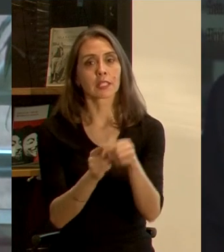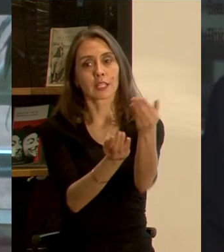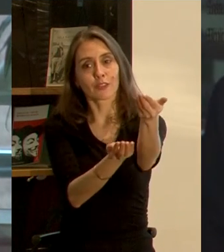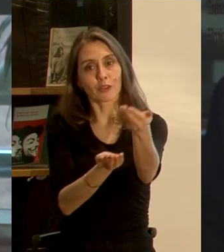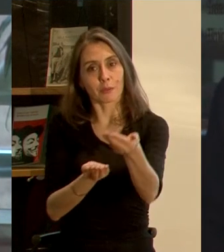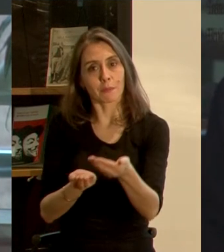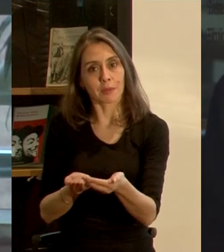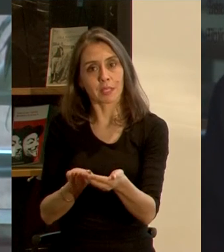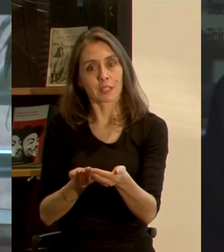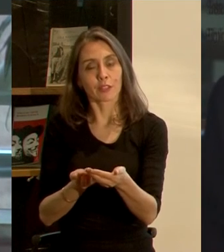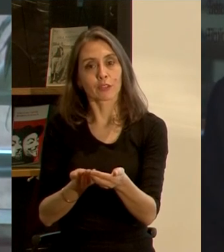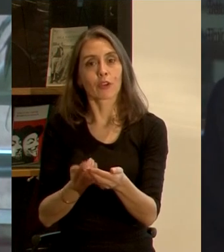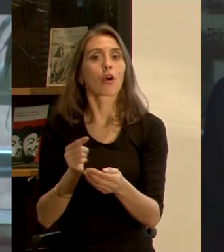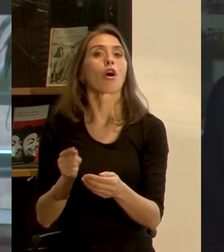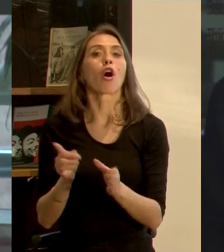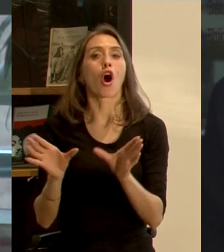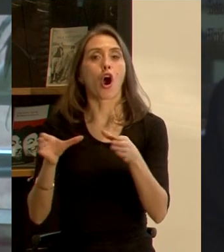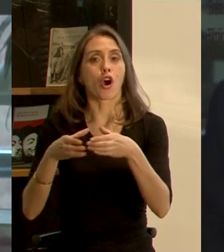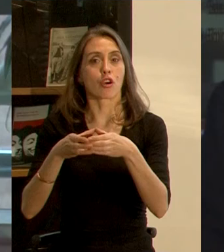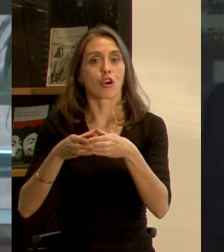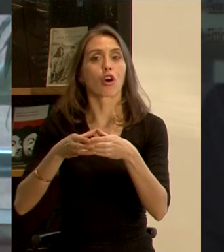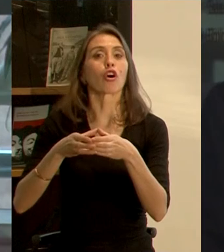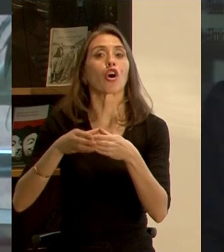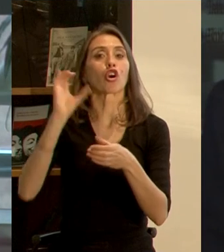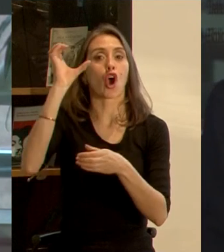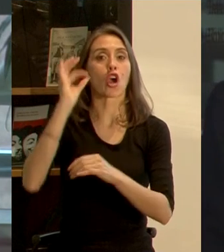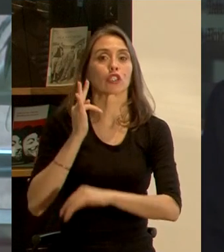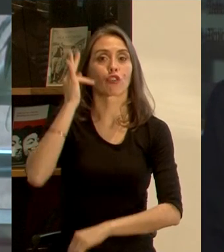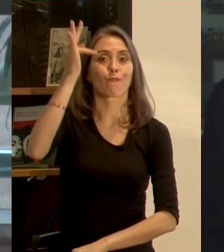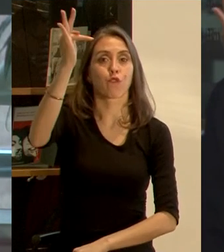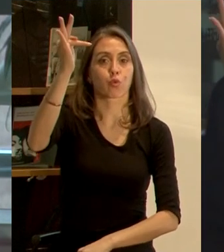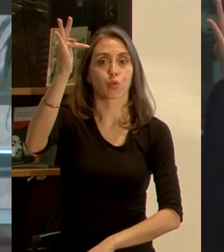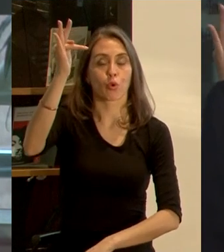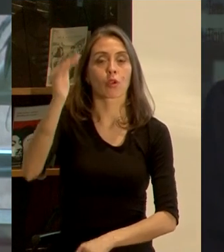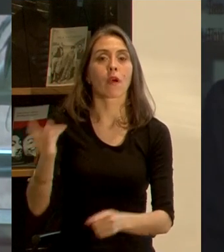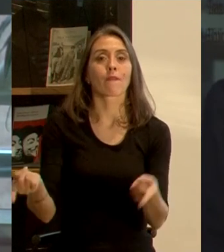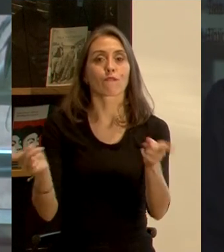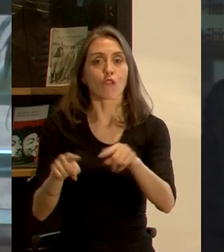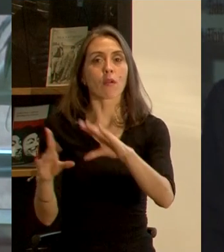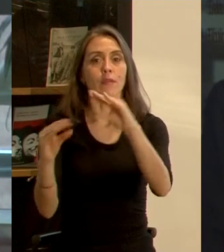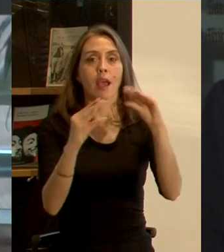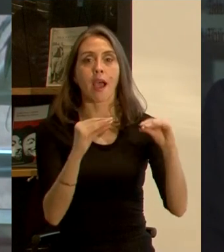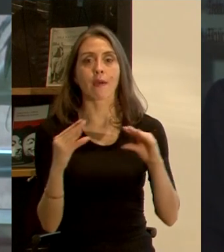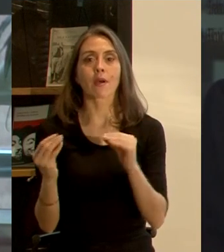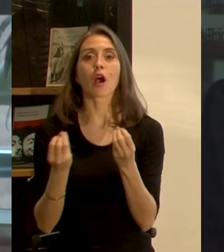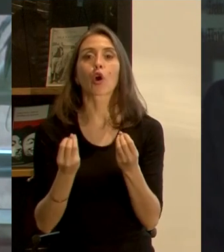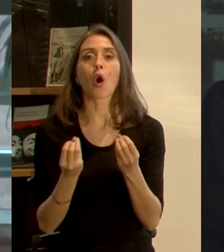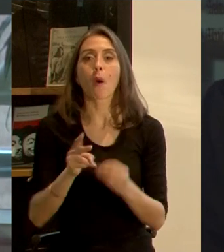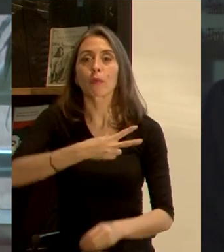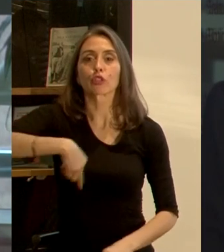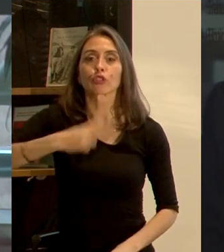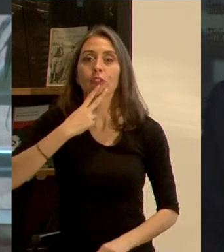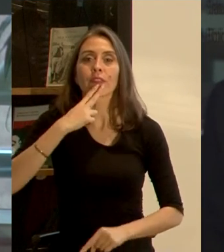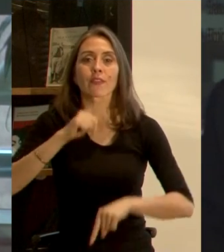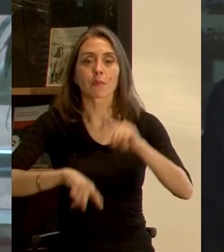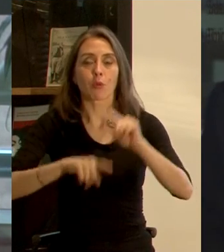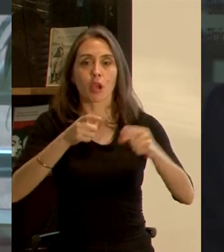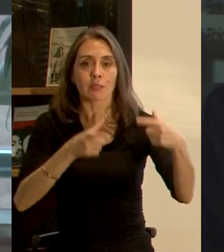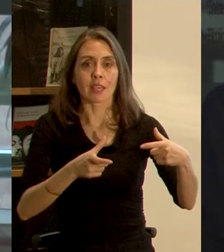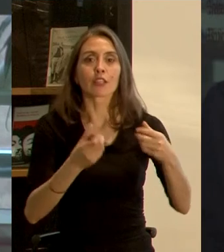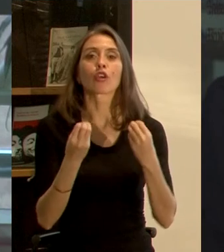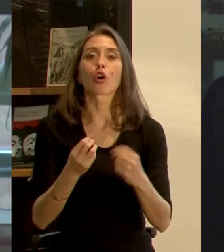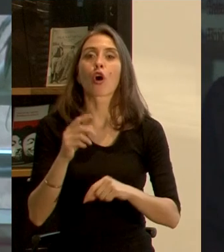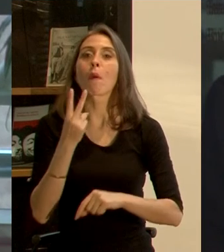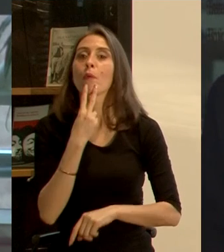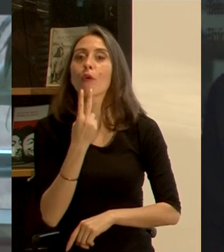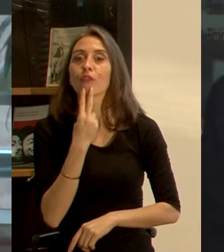invitados de ya con eso al futuro, porque uno de los temas que queremos volver a poner es justamente cómo habitamos nuestro territorio, cómo